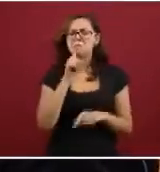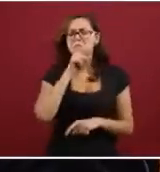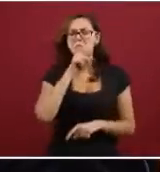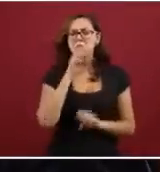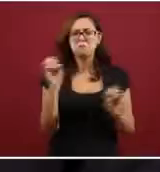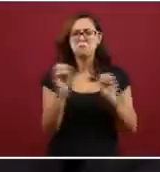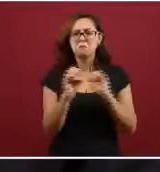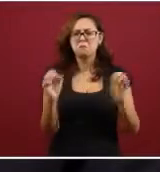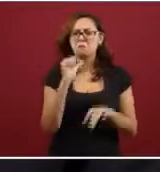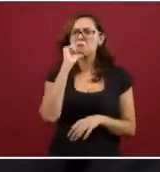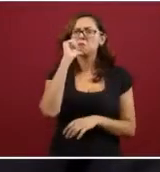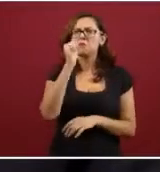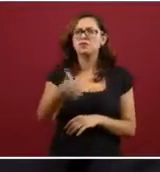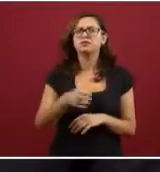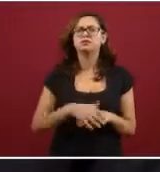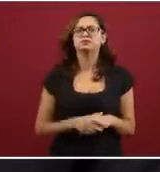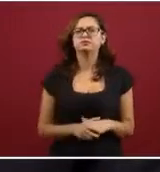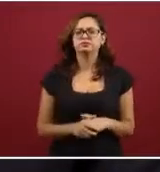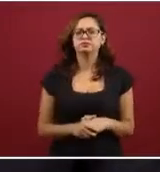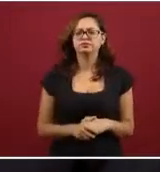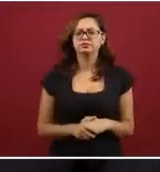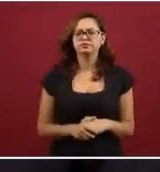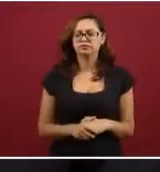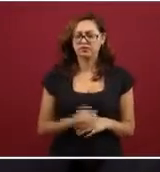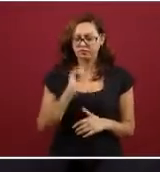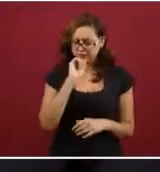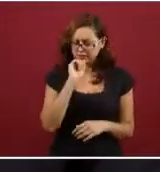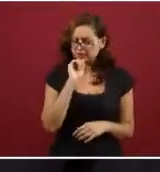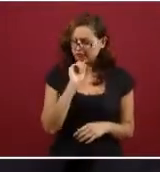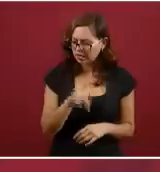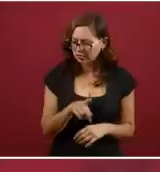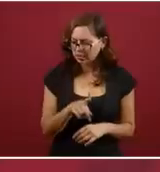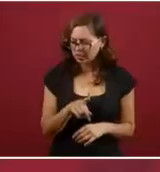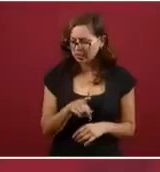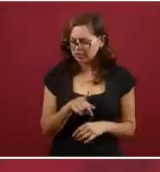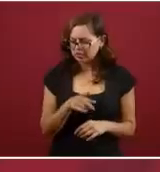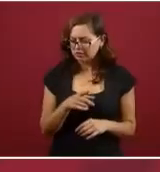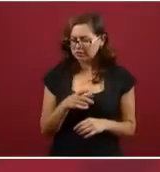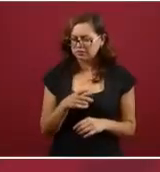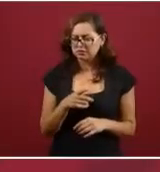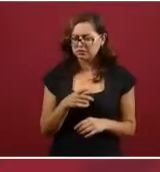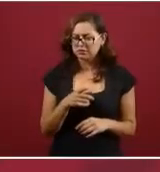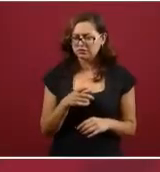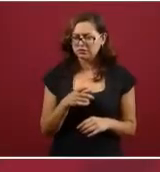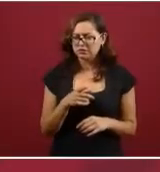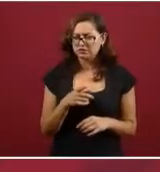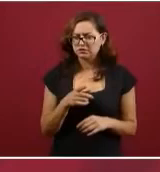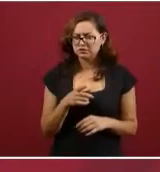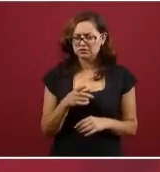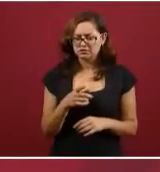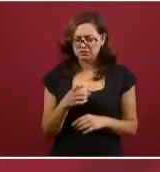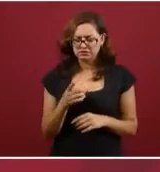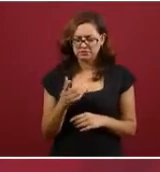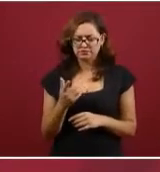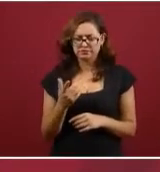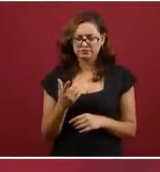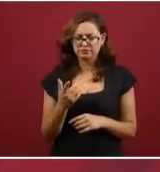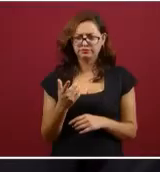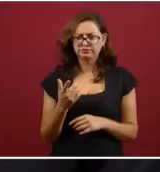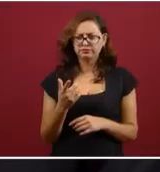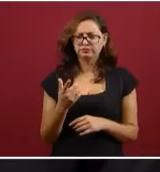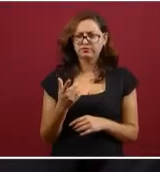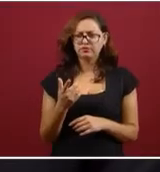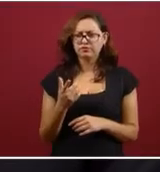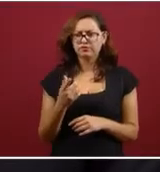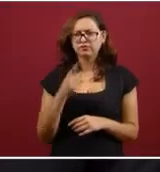Hubo diferencias con quien presentó su renuncia al